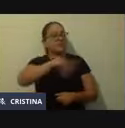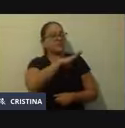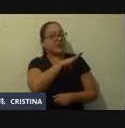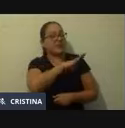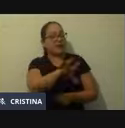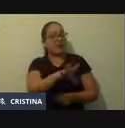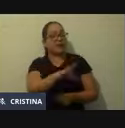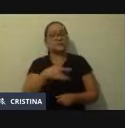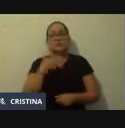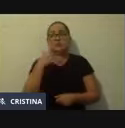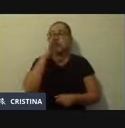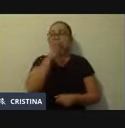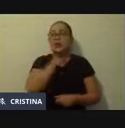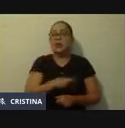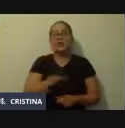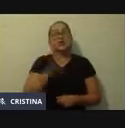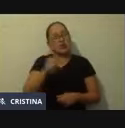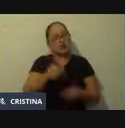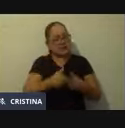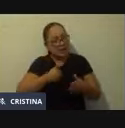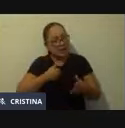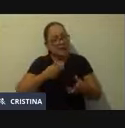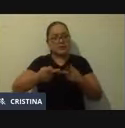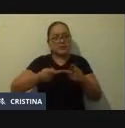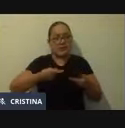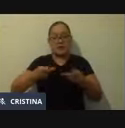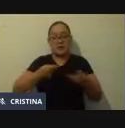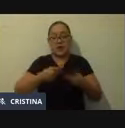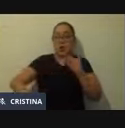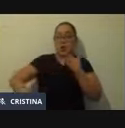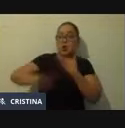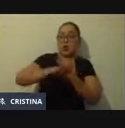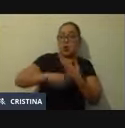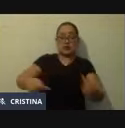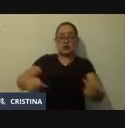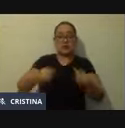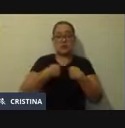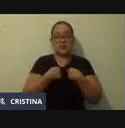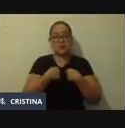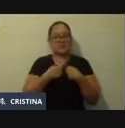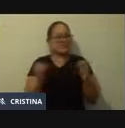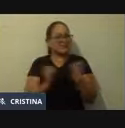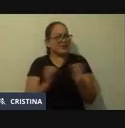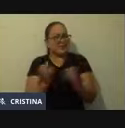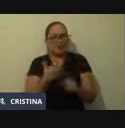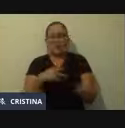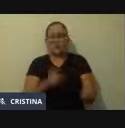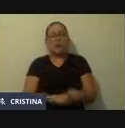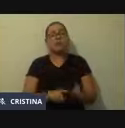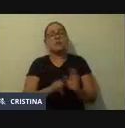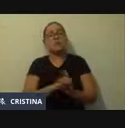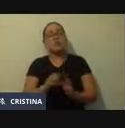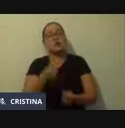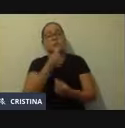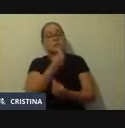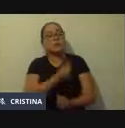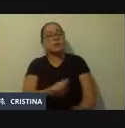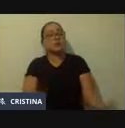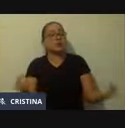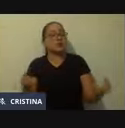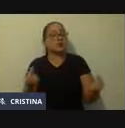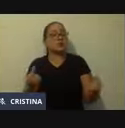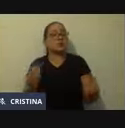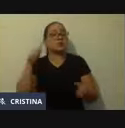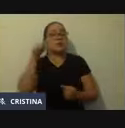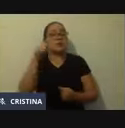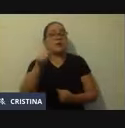mal. O sea, ya vas a estar como preparado a, ok, no es contra mí, ¿no? En el caso de los niños, incluso se dice que puede